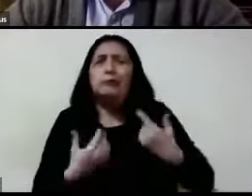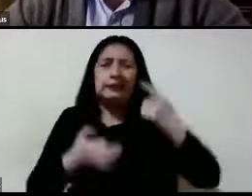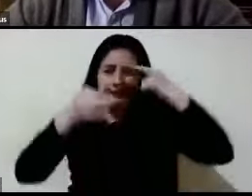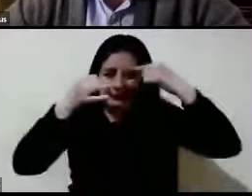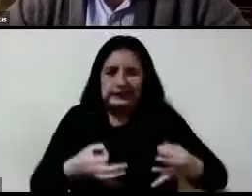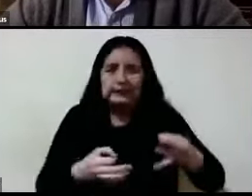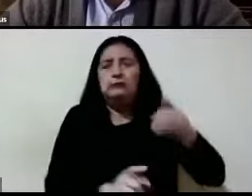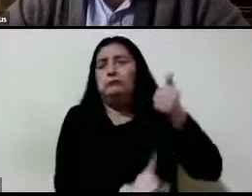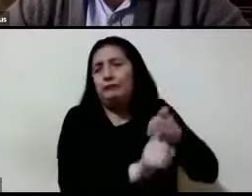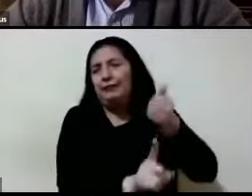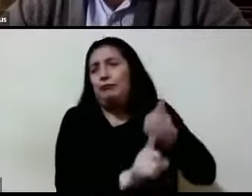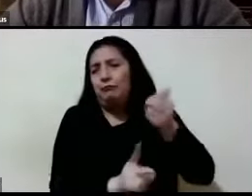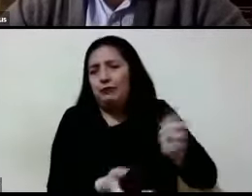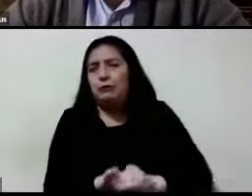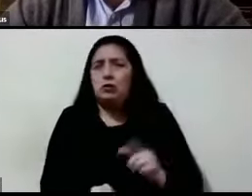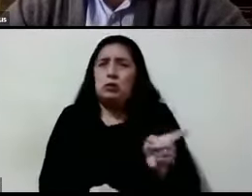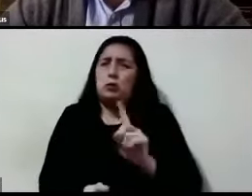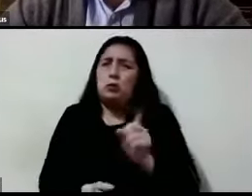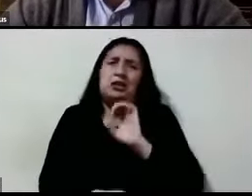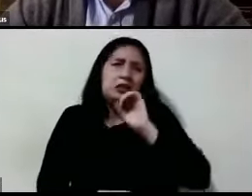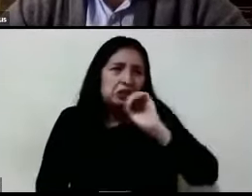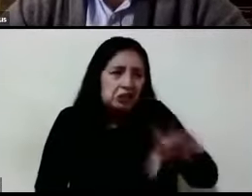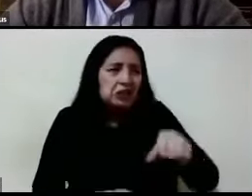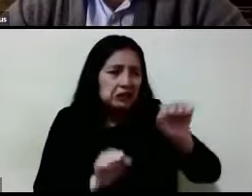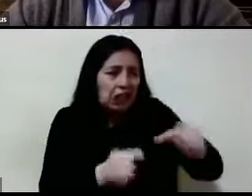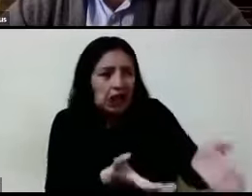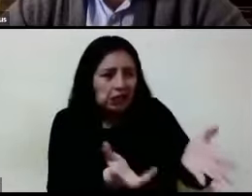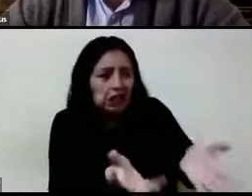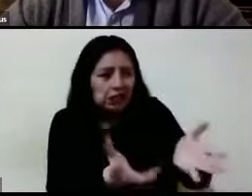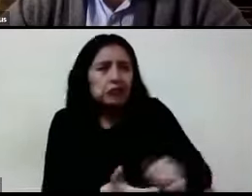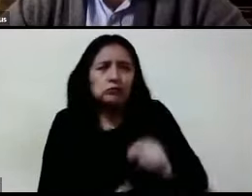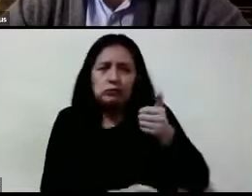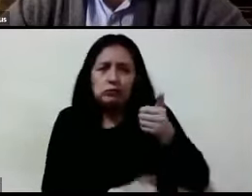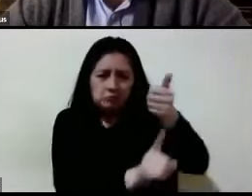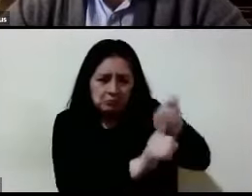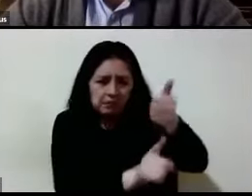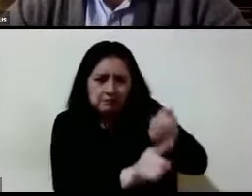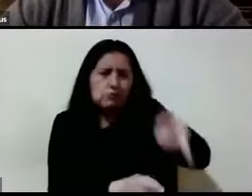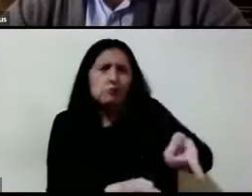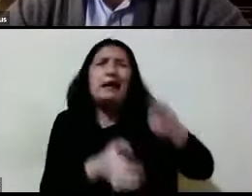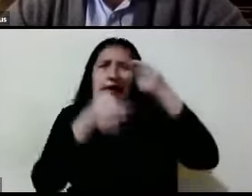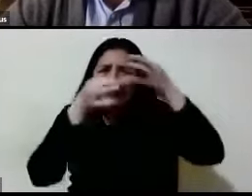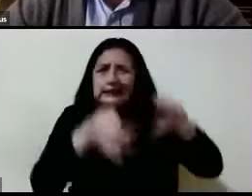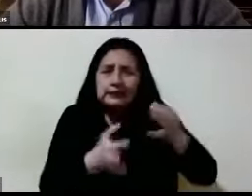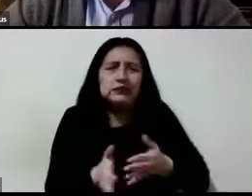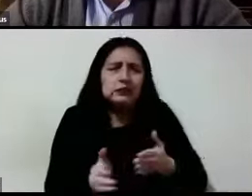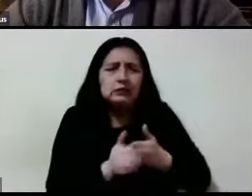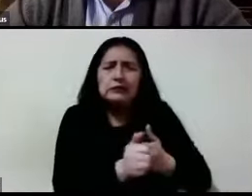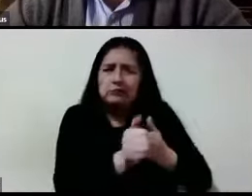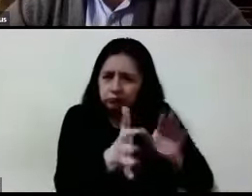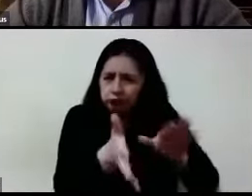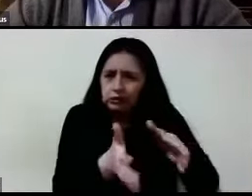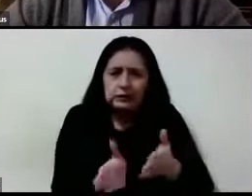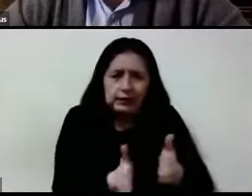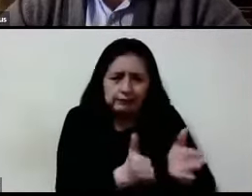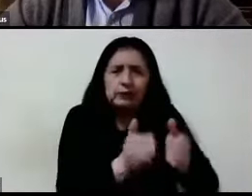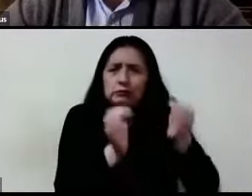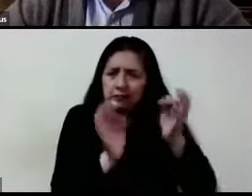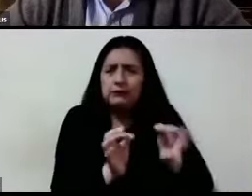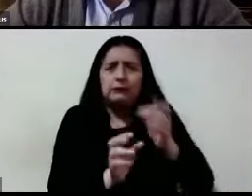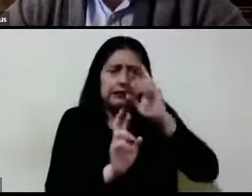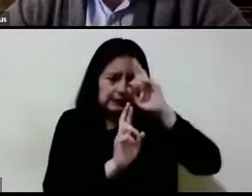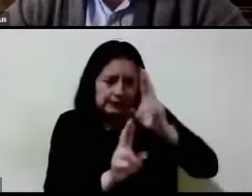ellos mismos, no va a haber quien les diga lo que tienen que hacer, van a tomar las rutas adecuadas, van a tomar, van a